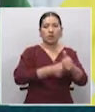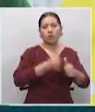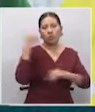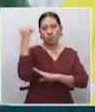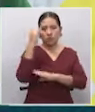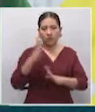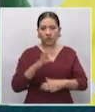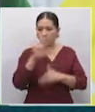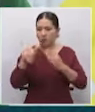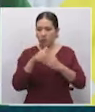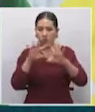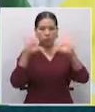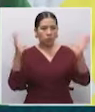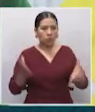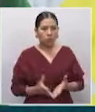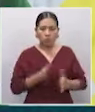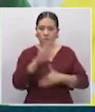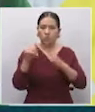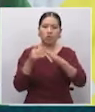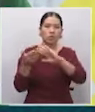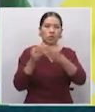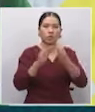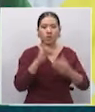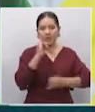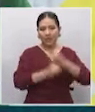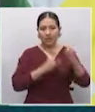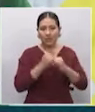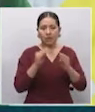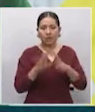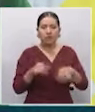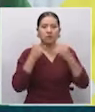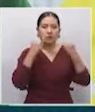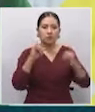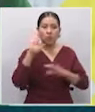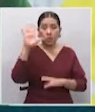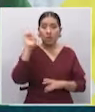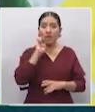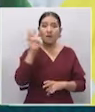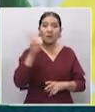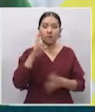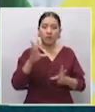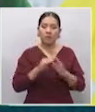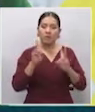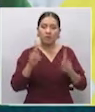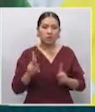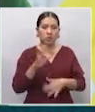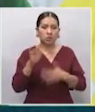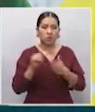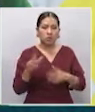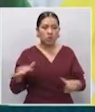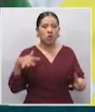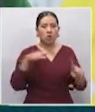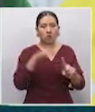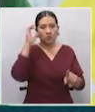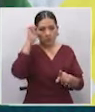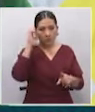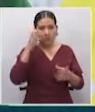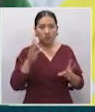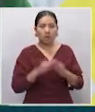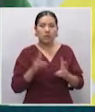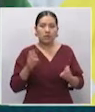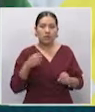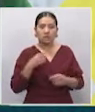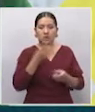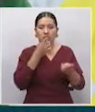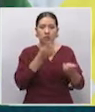entero, a la comunidad internacional, le informamos que el señor Evo Morales pasó de ser una víctima de un golpe de Estado a ser un golpista